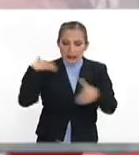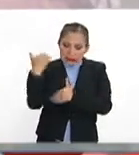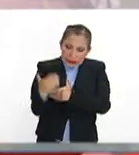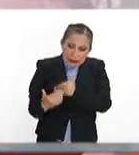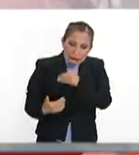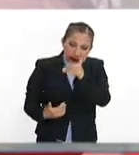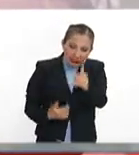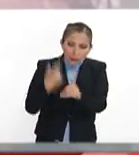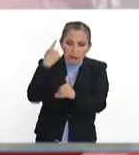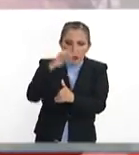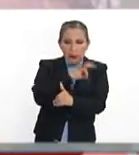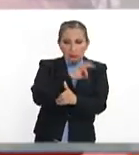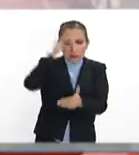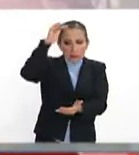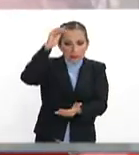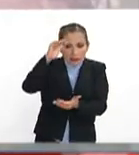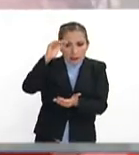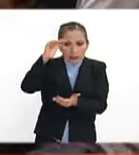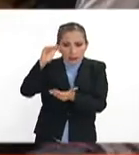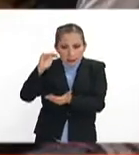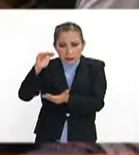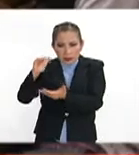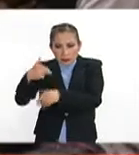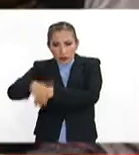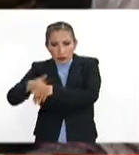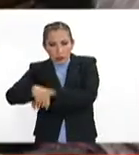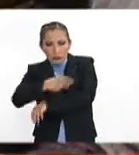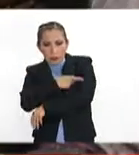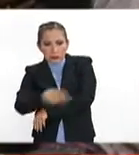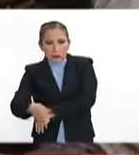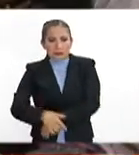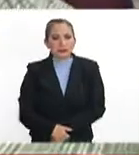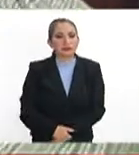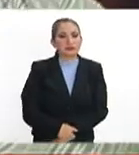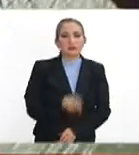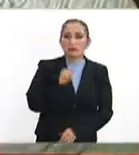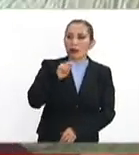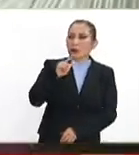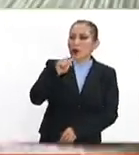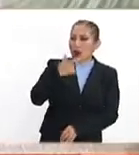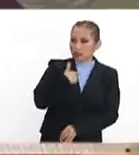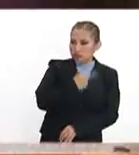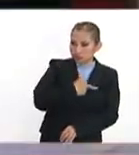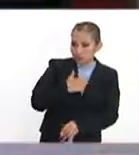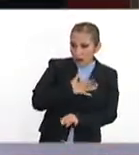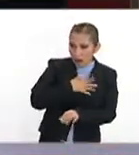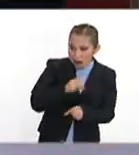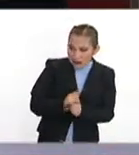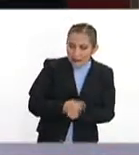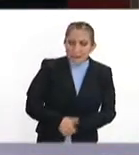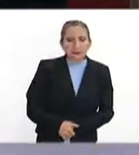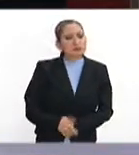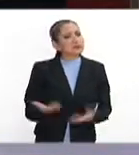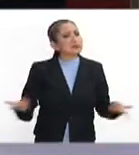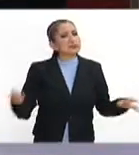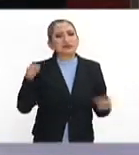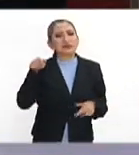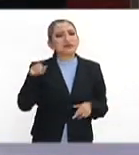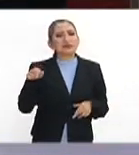caminar para que podamos seguir disminuyendo cifras de pobreza. Paula, qué gusto saludarte, muy buenos días. ¿Cuáles